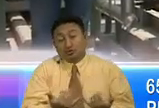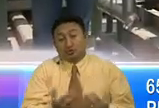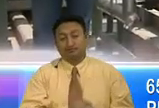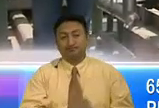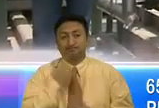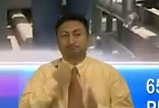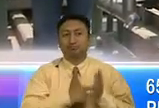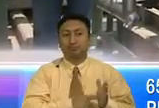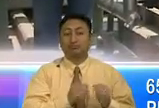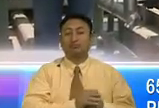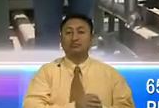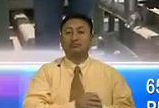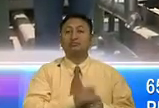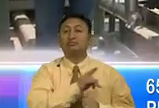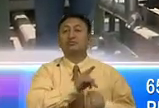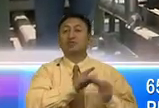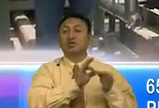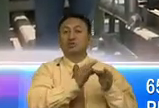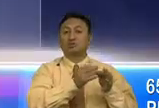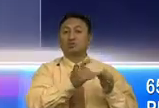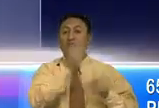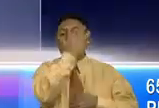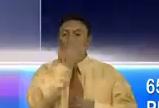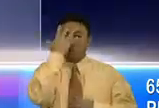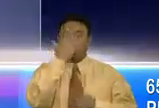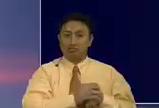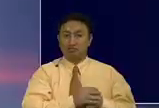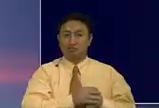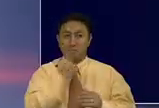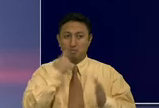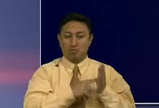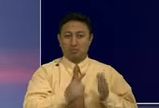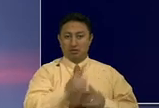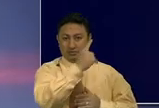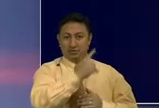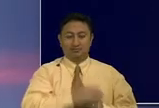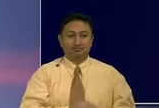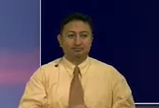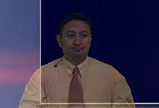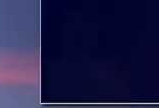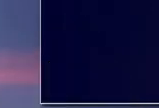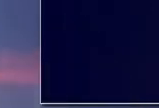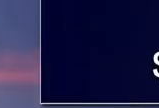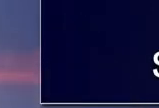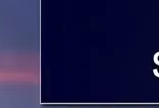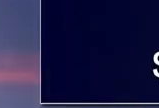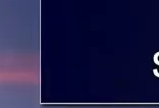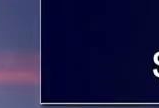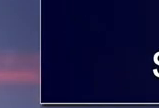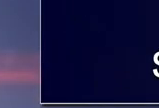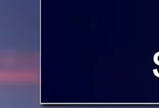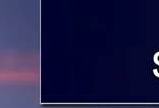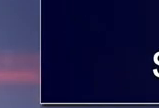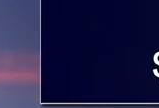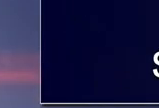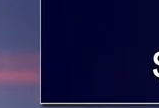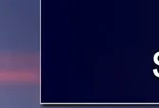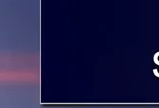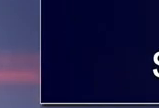ejemplo, la rehabilitación de la refinería de Esmeraldas fue presupuestada en 754 millones de dólares y finalmente habría costado